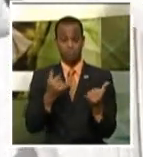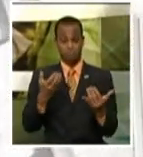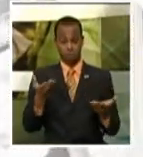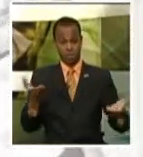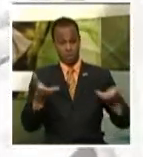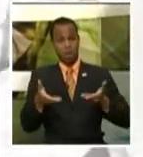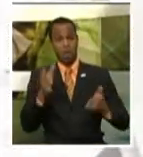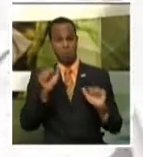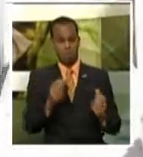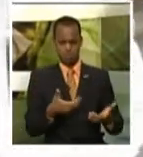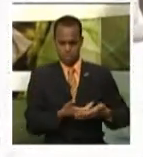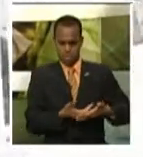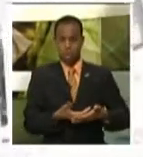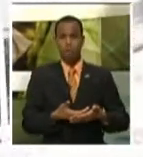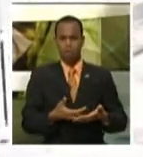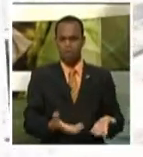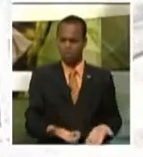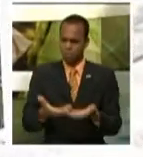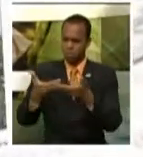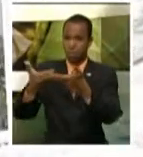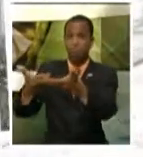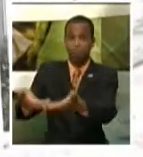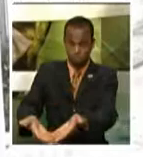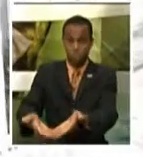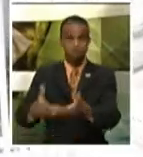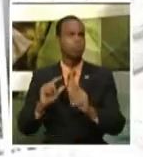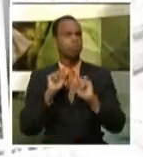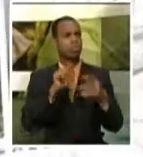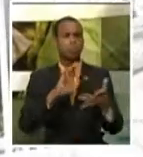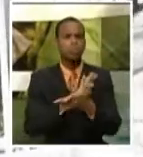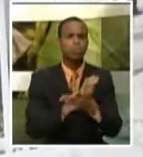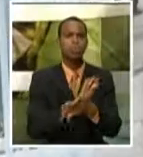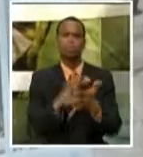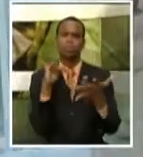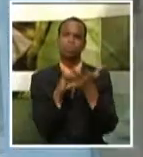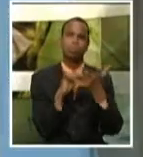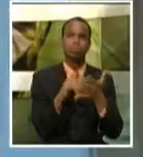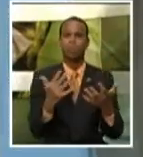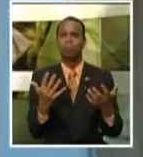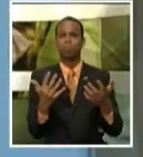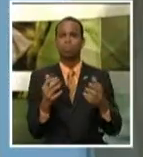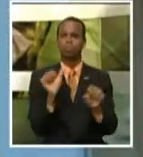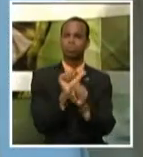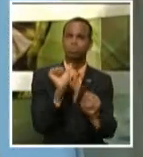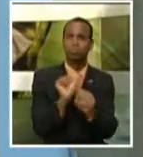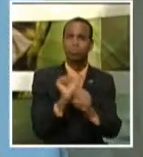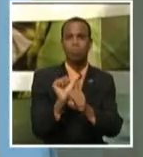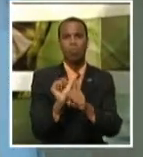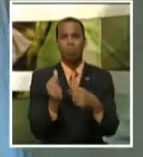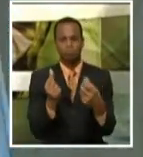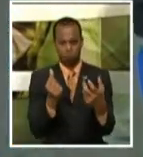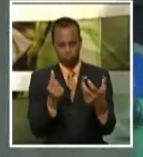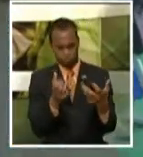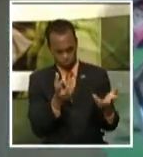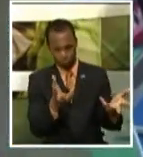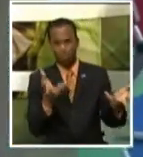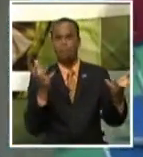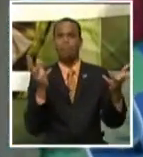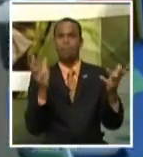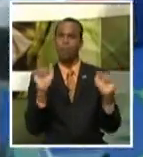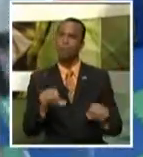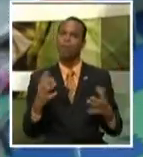hijos y puedan continuar con su vida, que puedan ir a la escuela, que quieran seguir estudiando o puedan buscar un trabajo que le ayude a